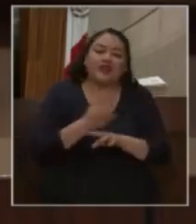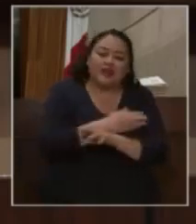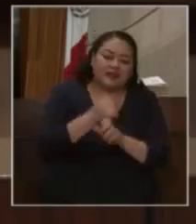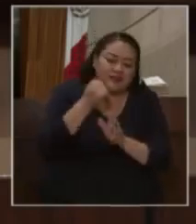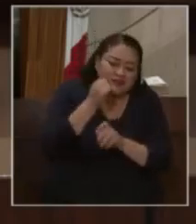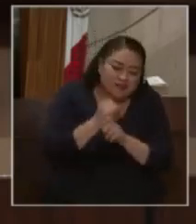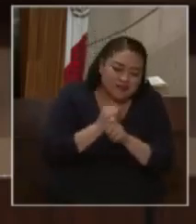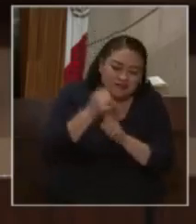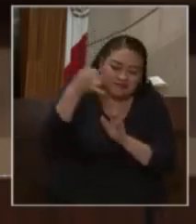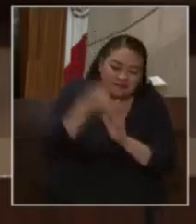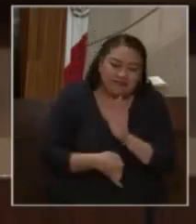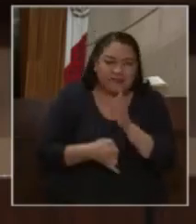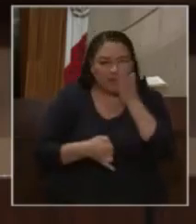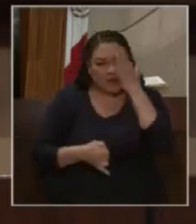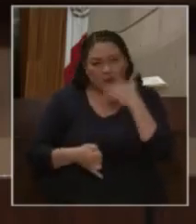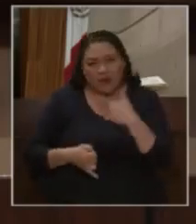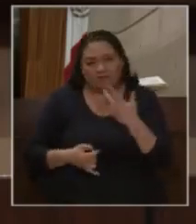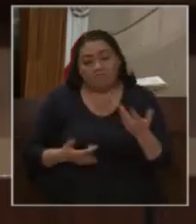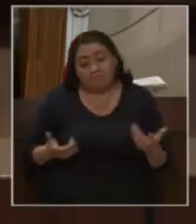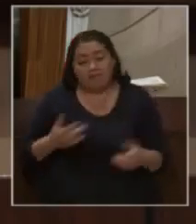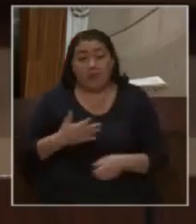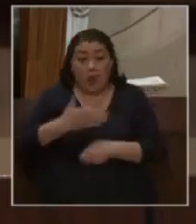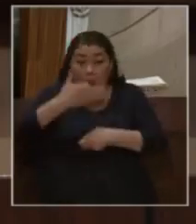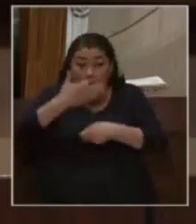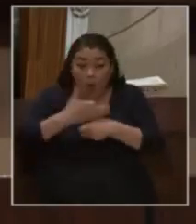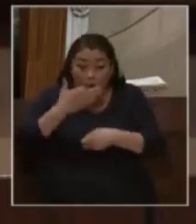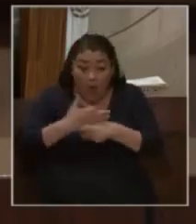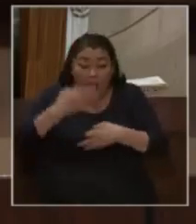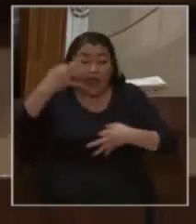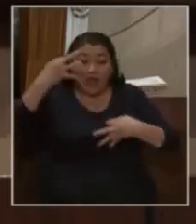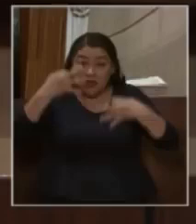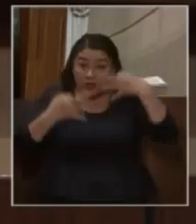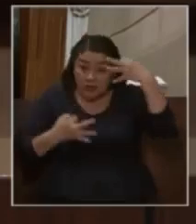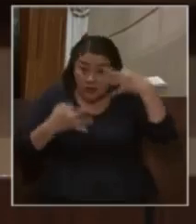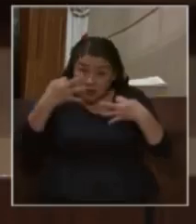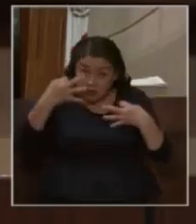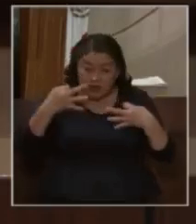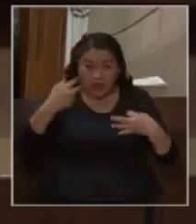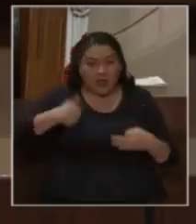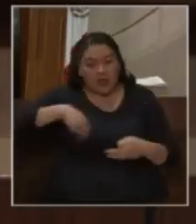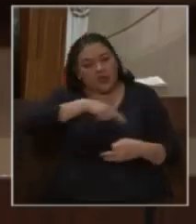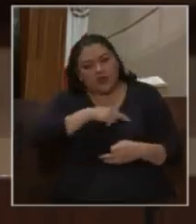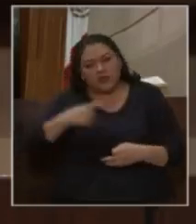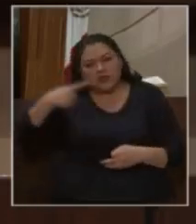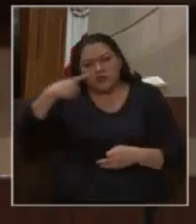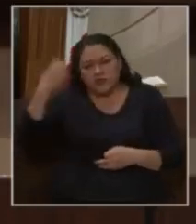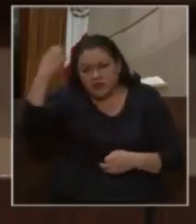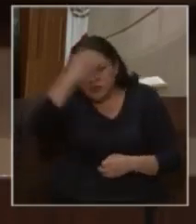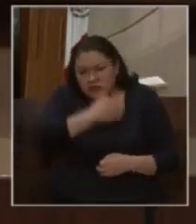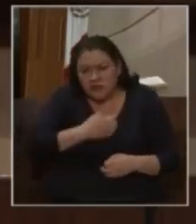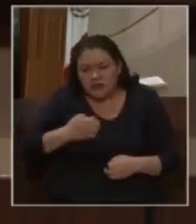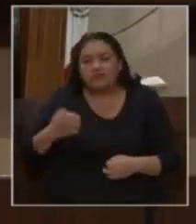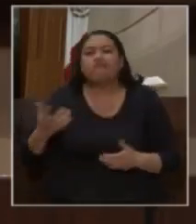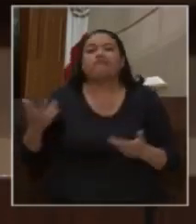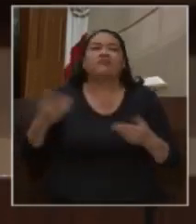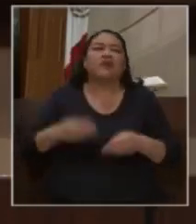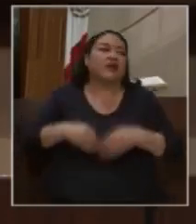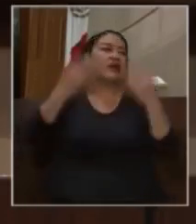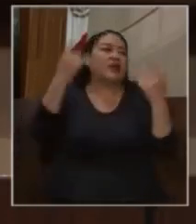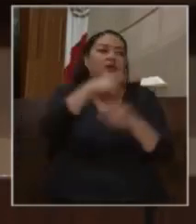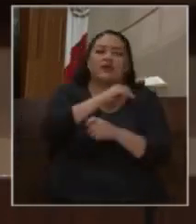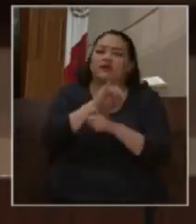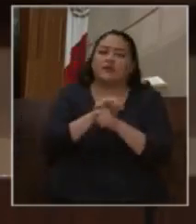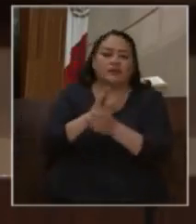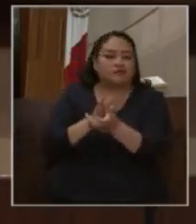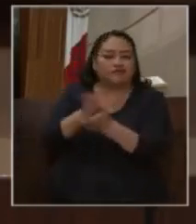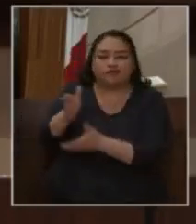Por ello, en casos como el que nos ocupa, cuando se determina que existió una violación de esa